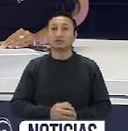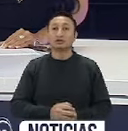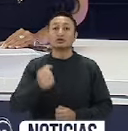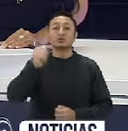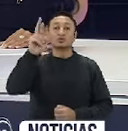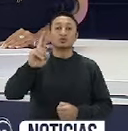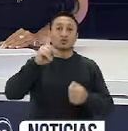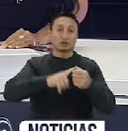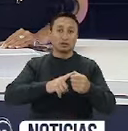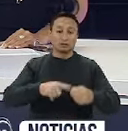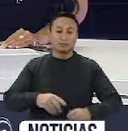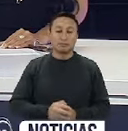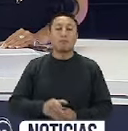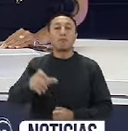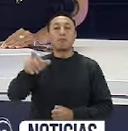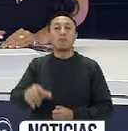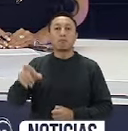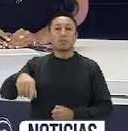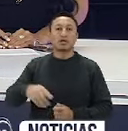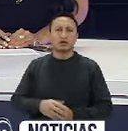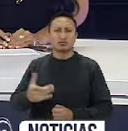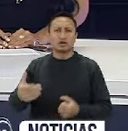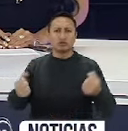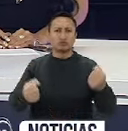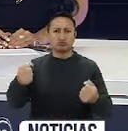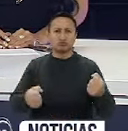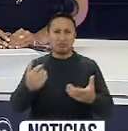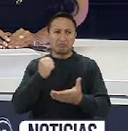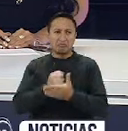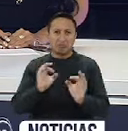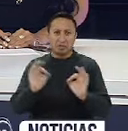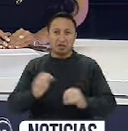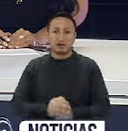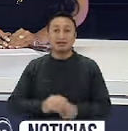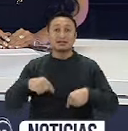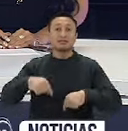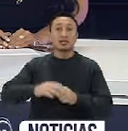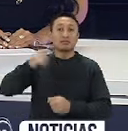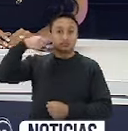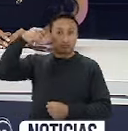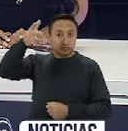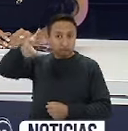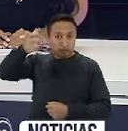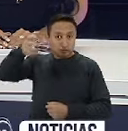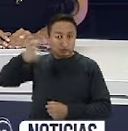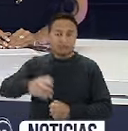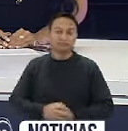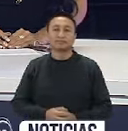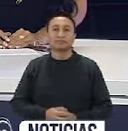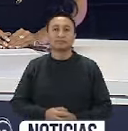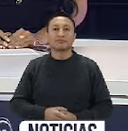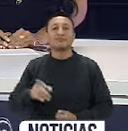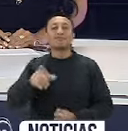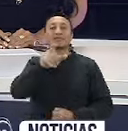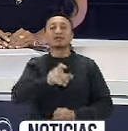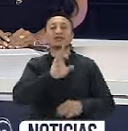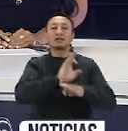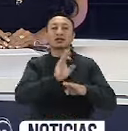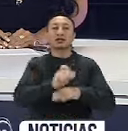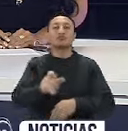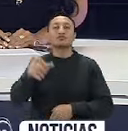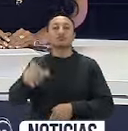Los zampones que se movilizaban en un carro sin placas fueron grabados por cámaras de seguridad. Según las víctimas, los antisociales se